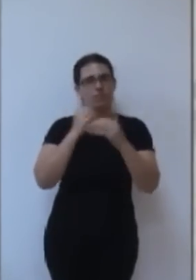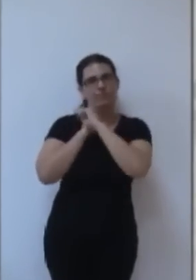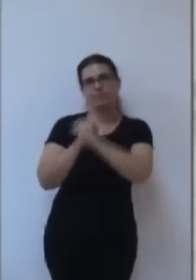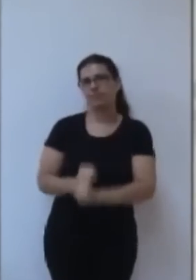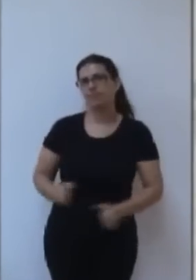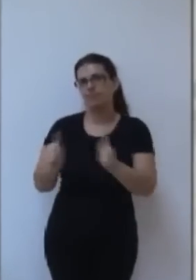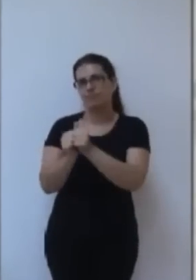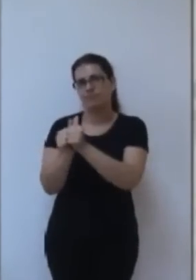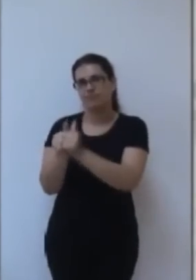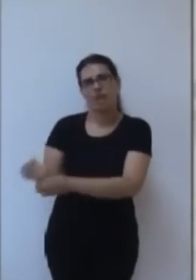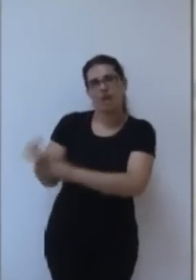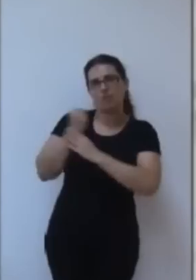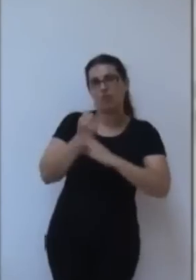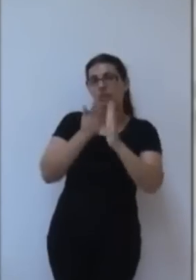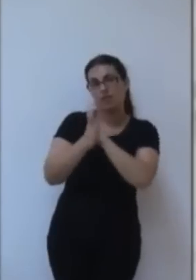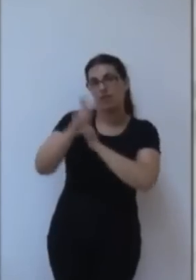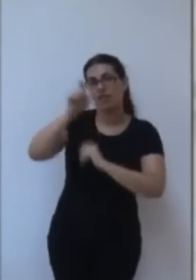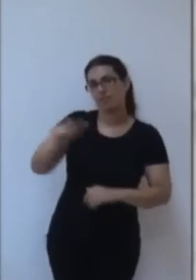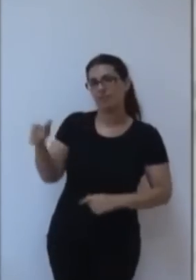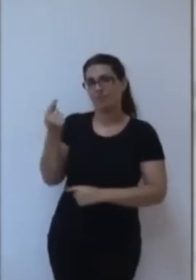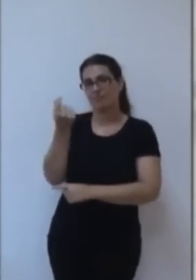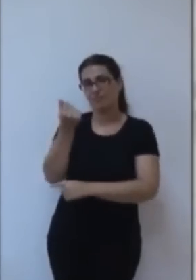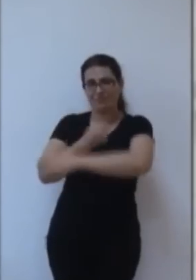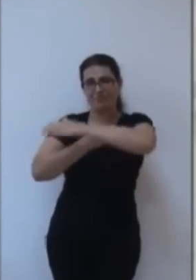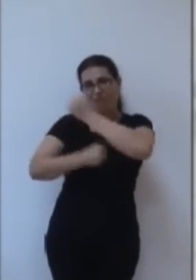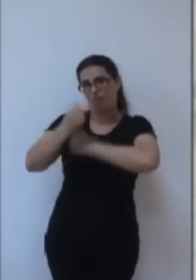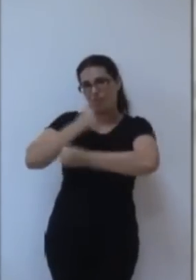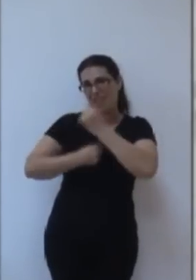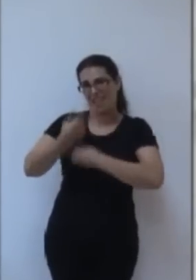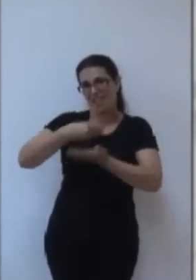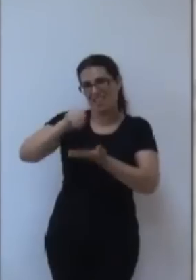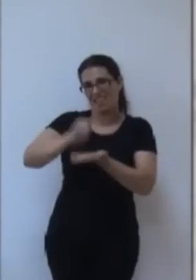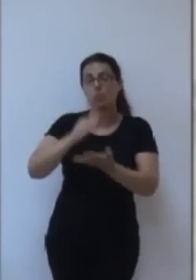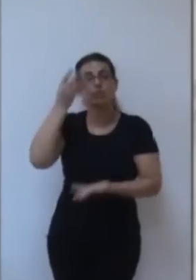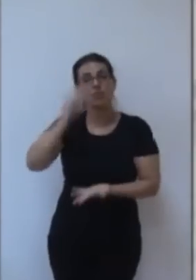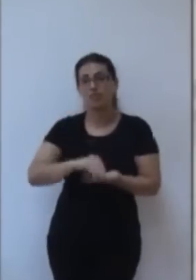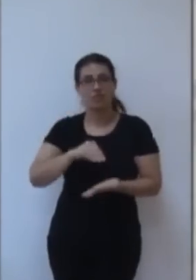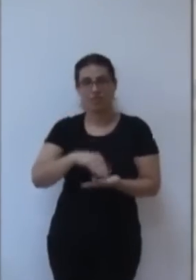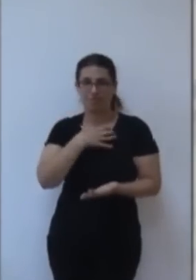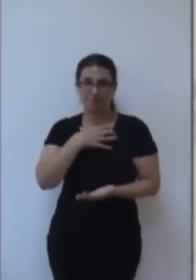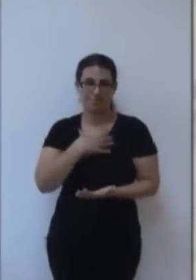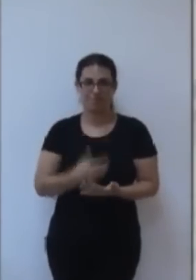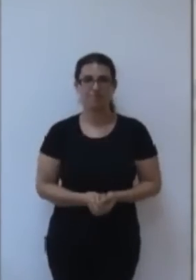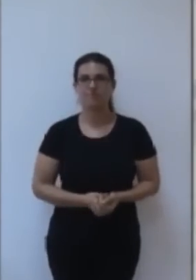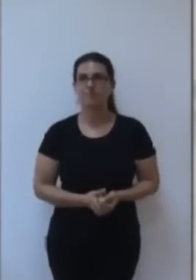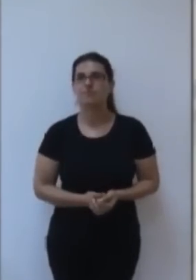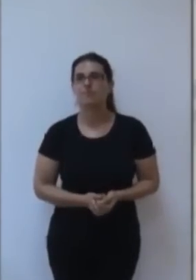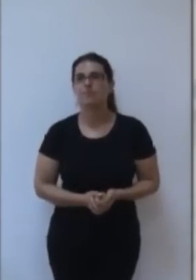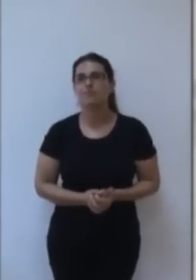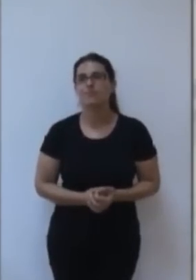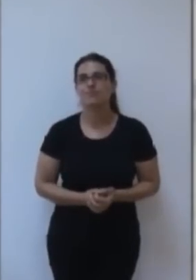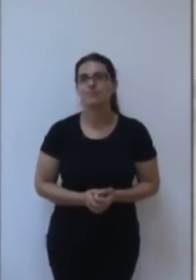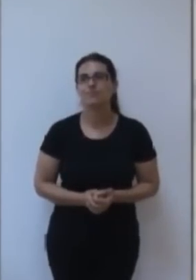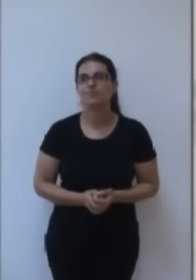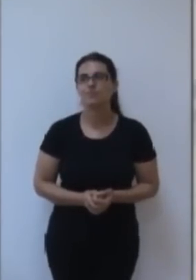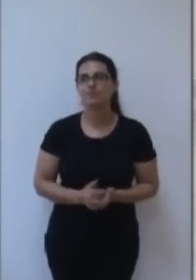y los apoyos también se traducen en recursos humanos y económicos que no siempre están disponibles en la medida en la que nos gustaría.